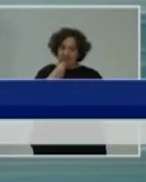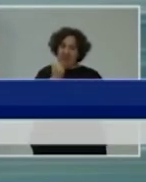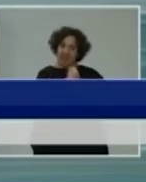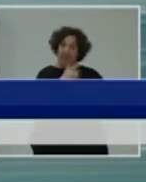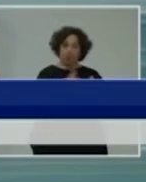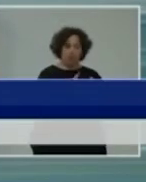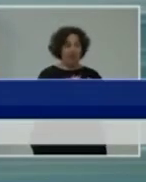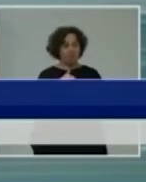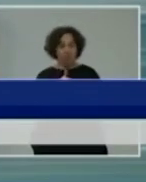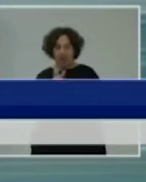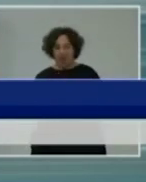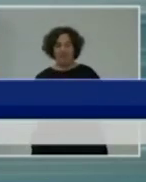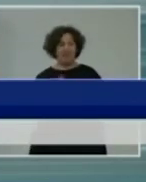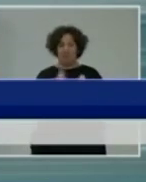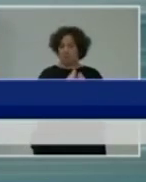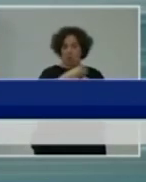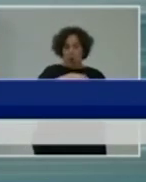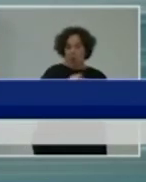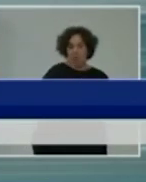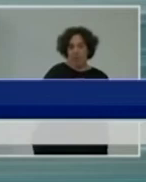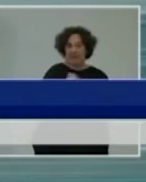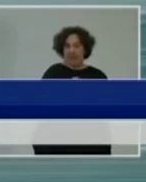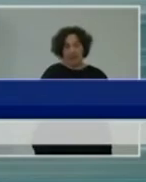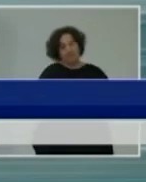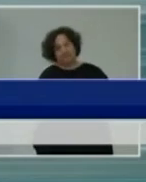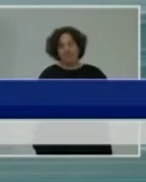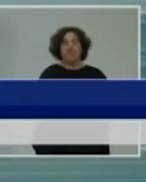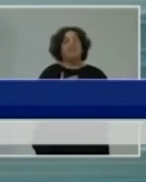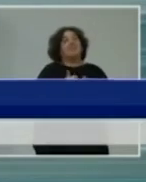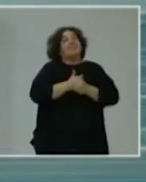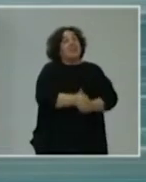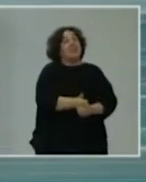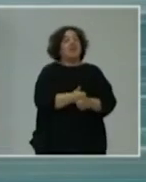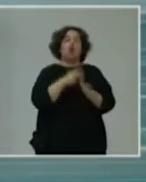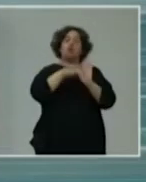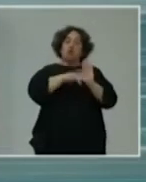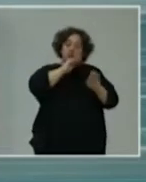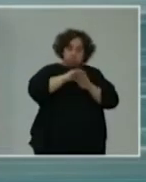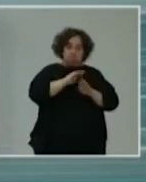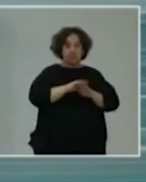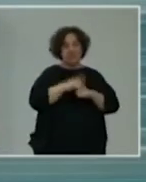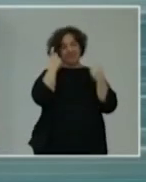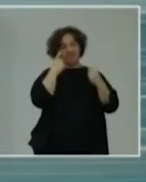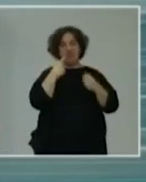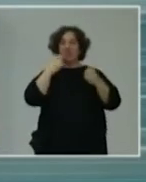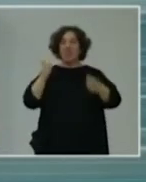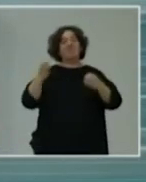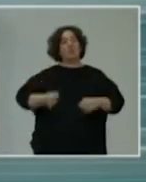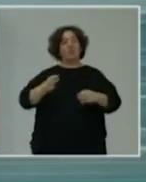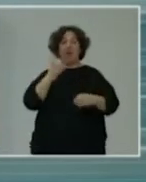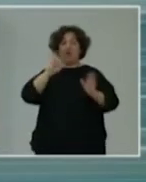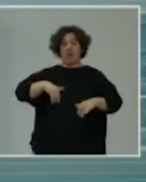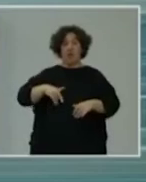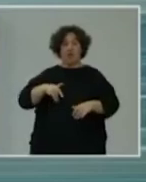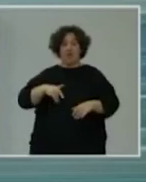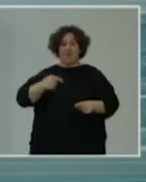personas vulnerables y no son convivientes habitualmente, tenemos que seguir ciertas normas para asegurarnos que esa cena no se va a convertir en una tragedia 10